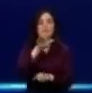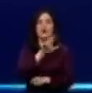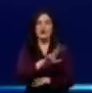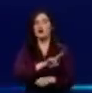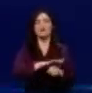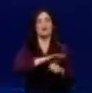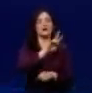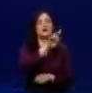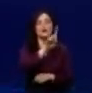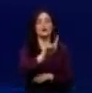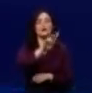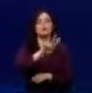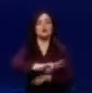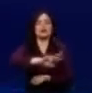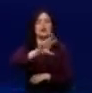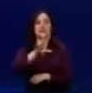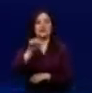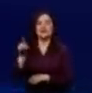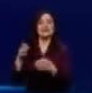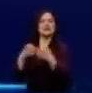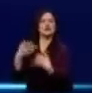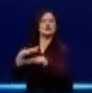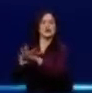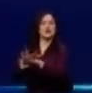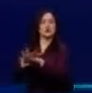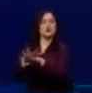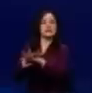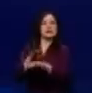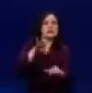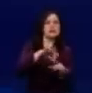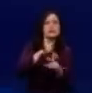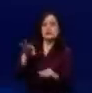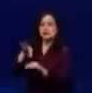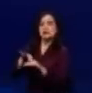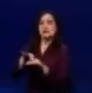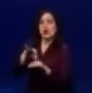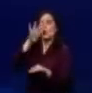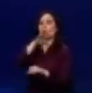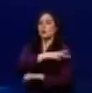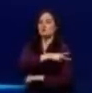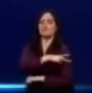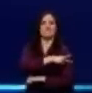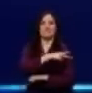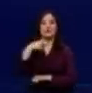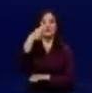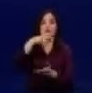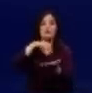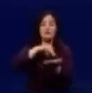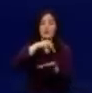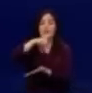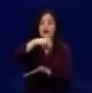Suma, ni tampoco el Bloque de la Integración lograron los votos para la cuarta vocalía. El próximo miércoles se reunirán.